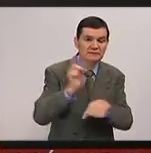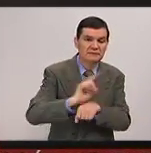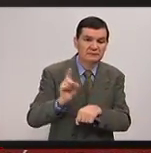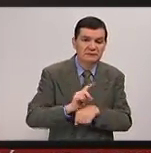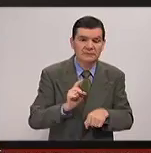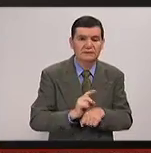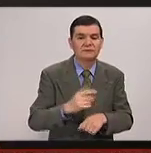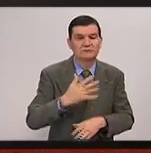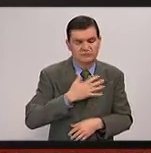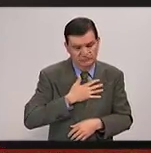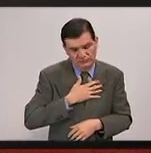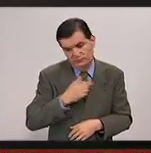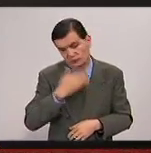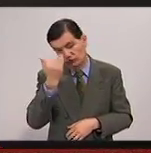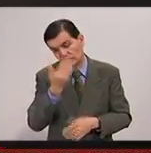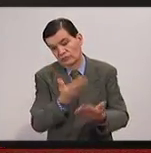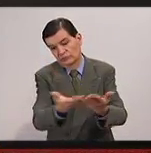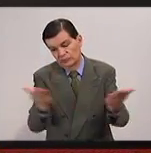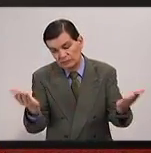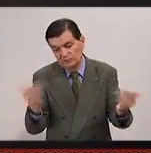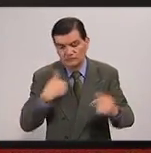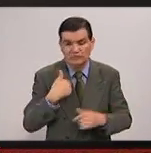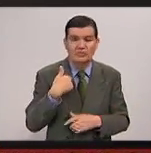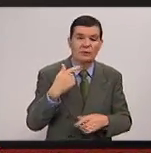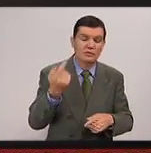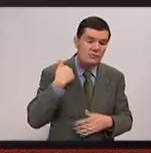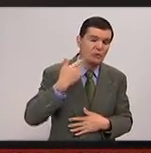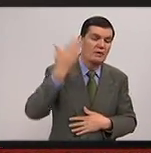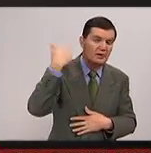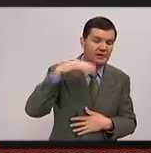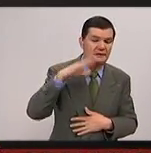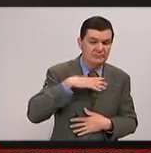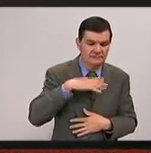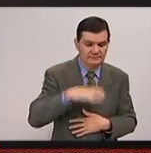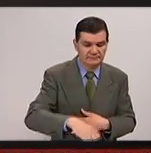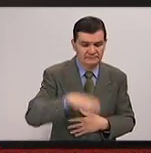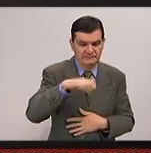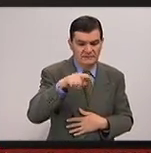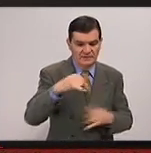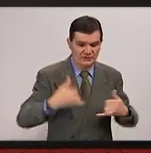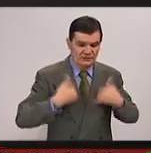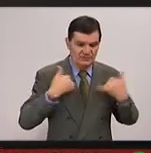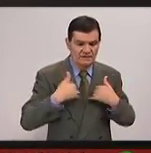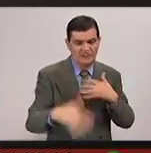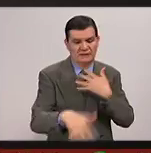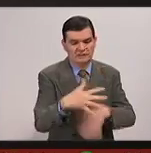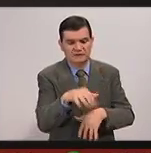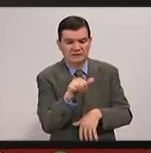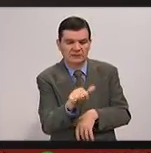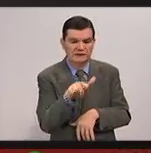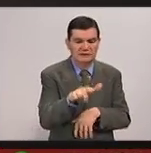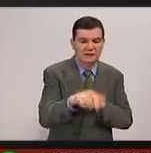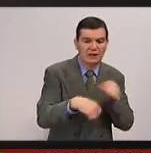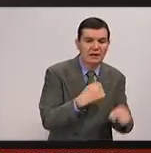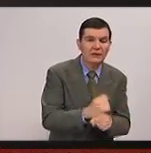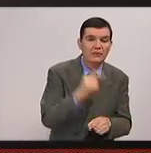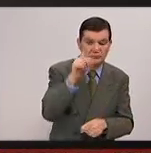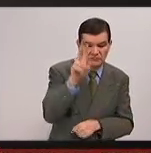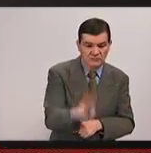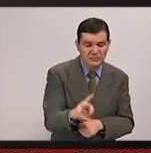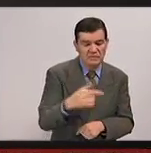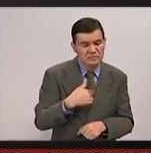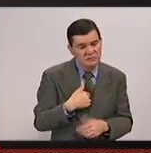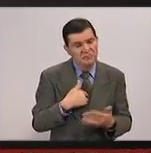cotidianeidad. Yo, no sé ustedes, Omar, Pati, cuando yo tenía la edad que tienen estos chicos, 15, 16, 17 años,